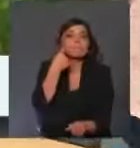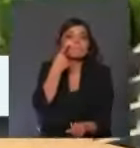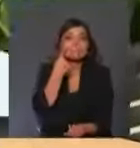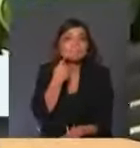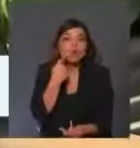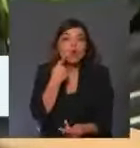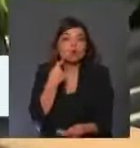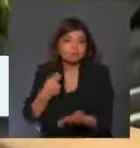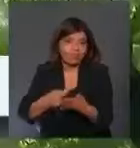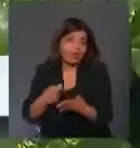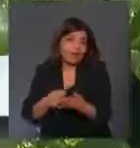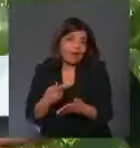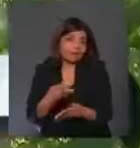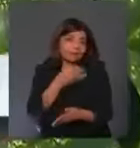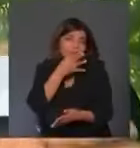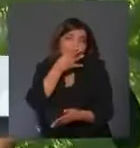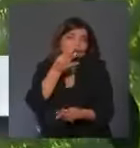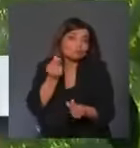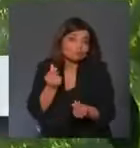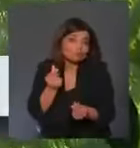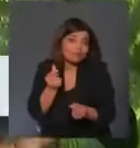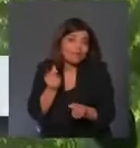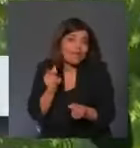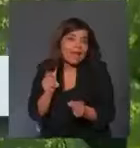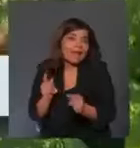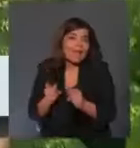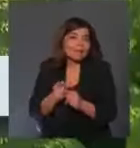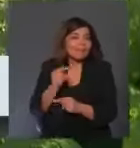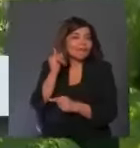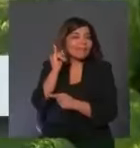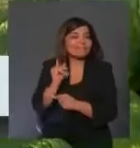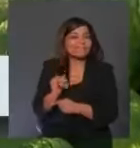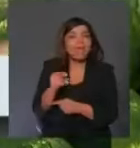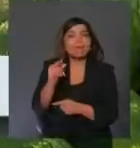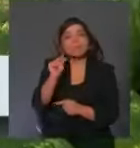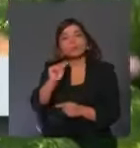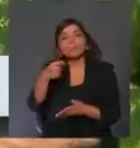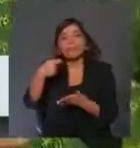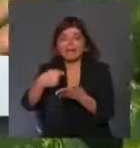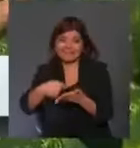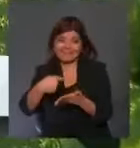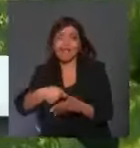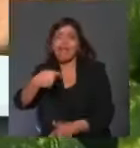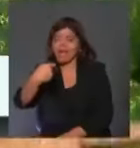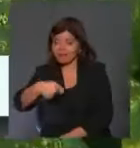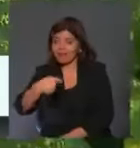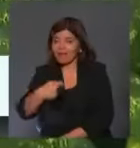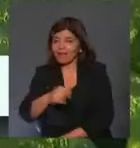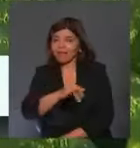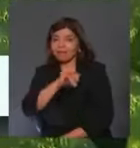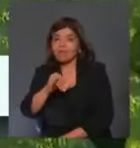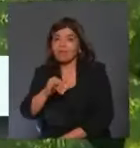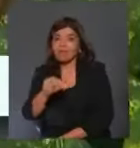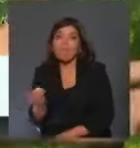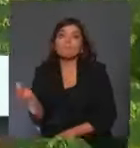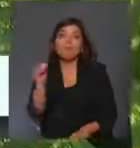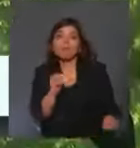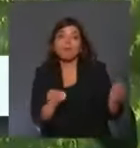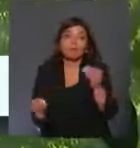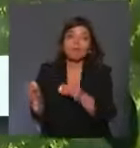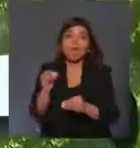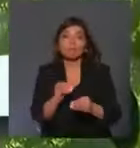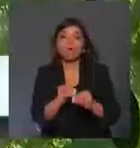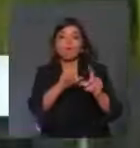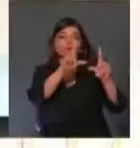cara así que hay que degustarla que las primeras se siempre se un poquito más cara y después llega más la abundancia se va menos y